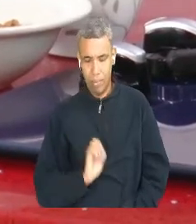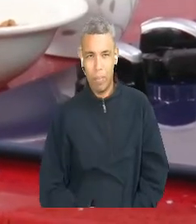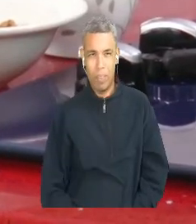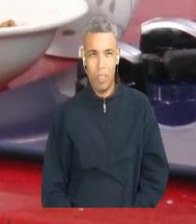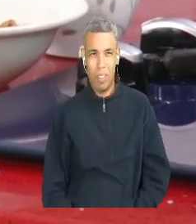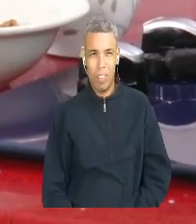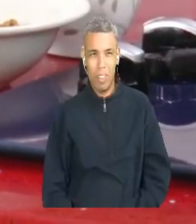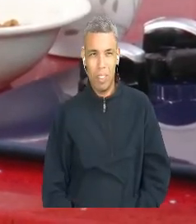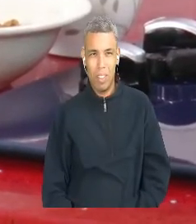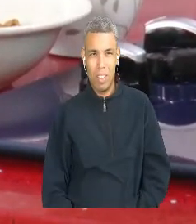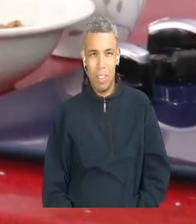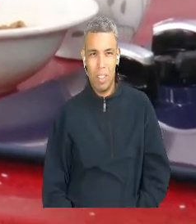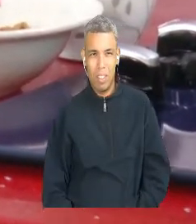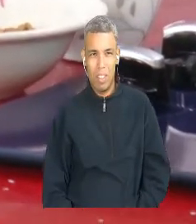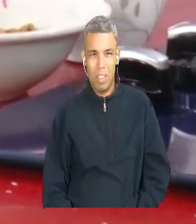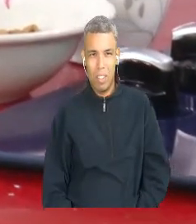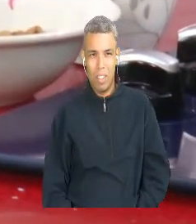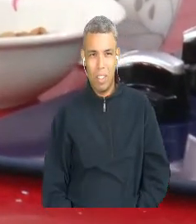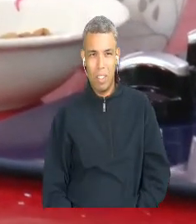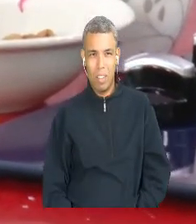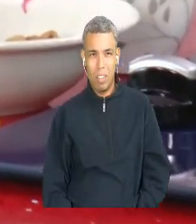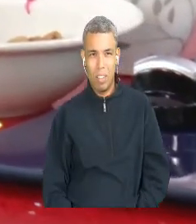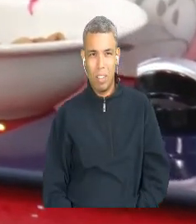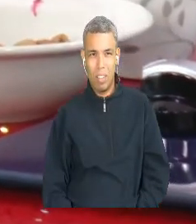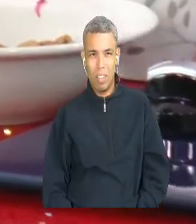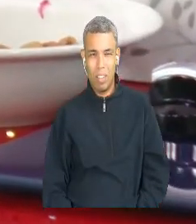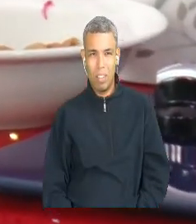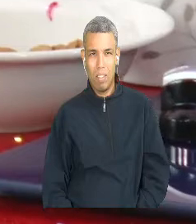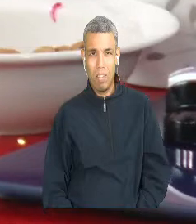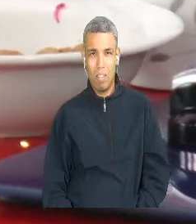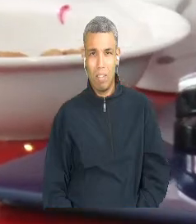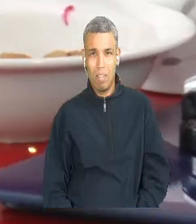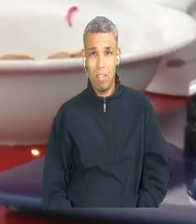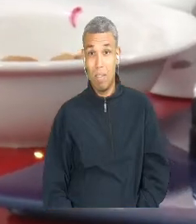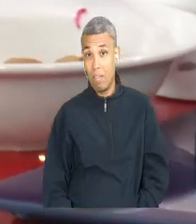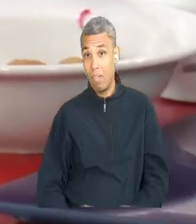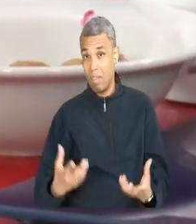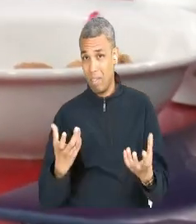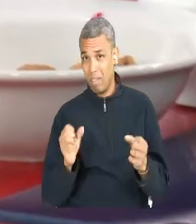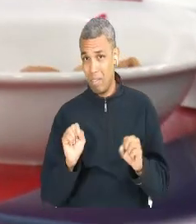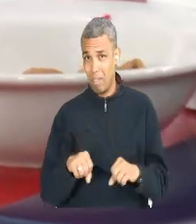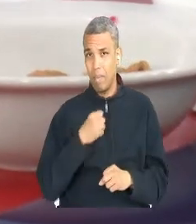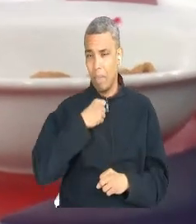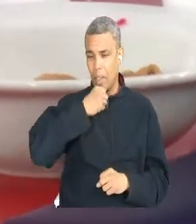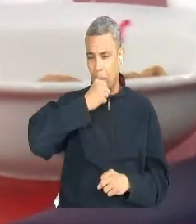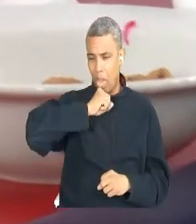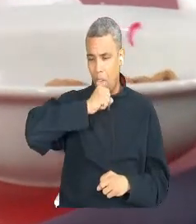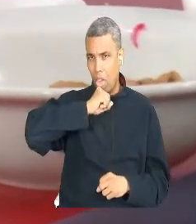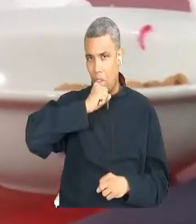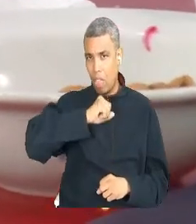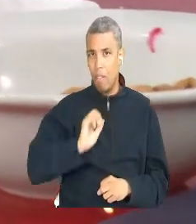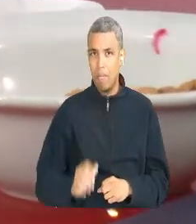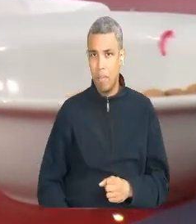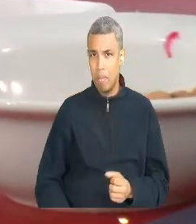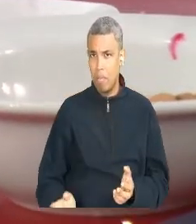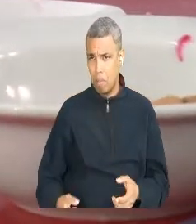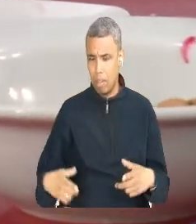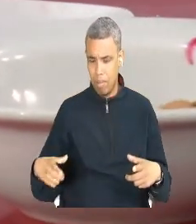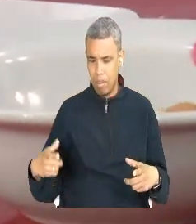bueno, el heladito, ya saben ustedes que lo pueden adicionar el helado en sus casas. Y nosotros, mientras tanto, por